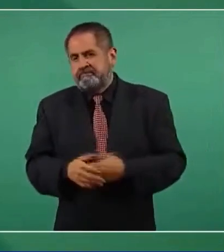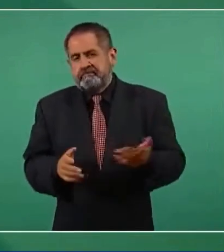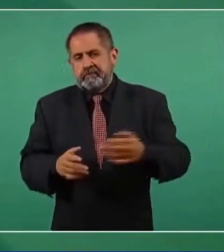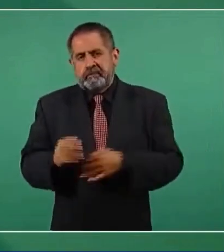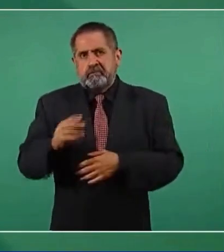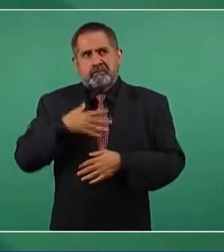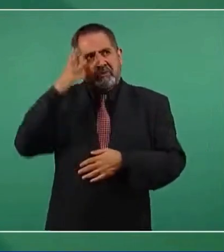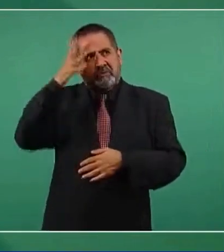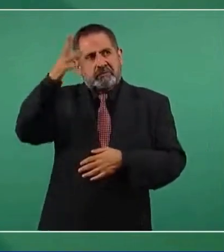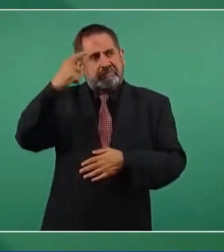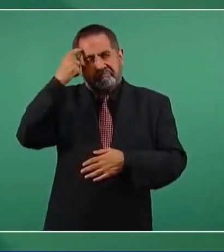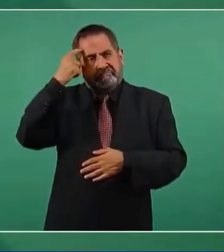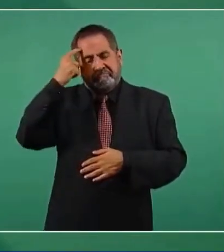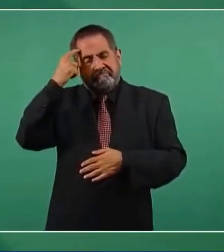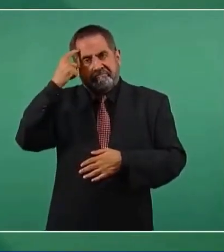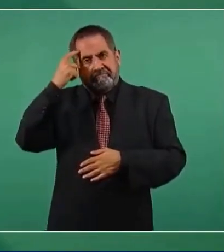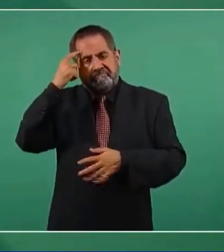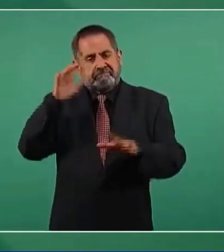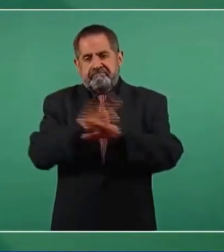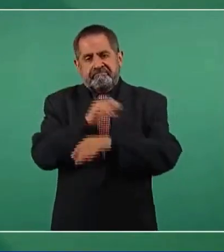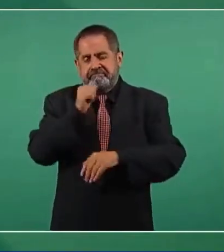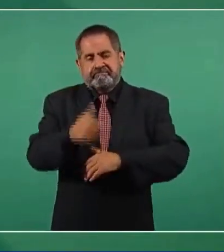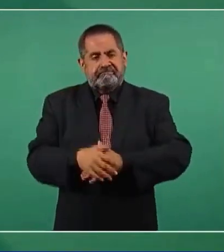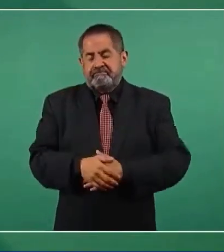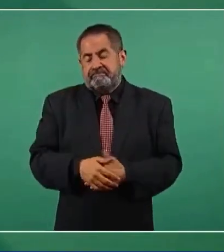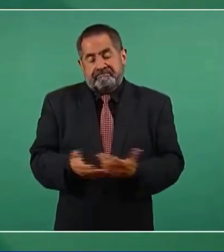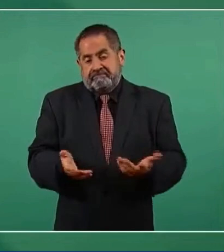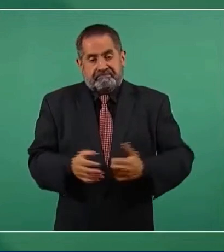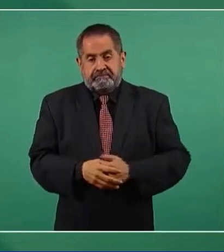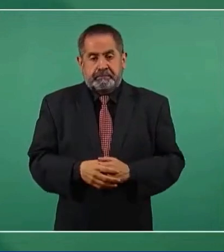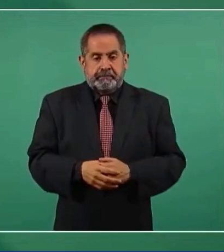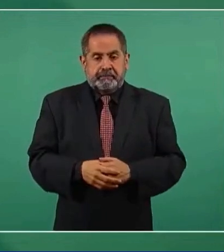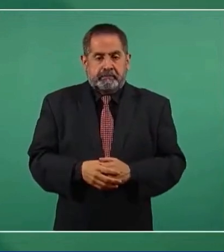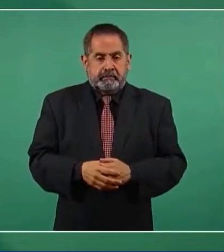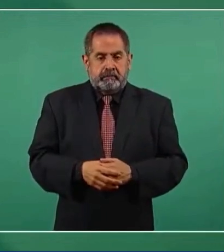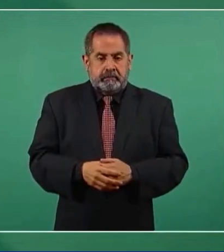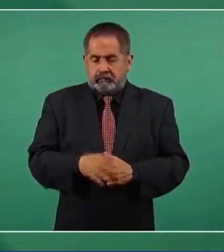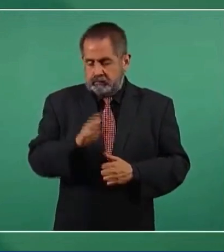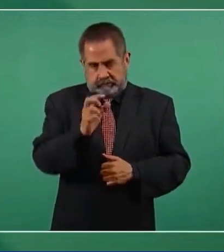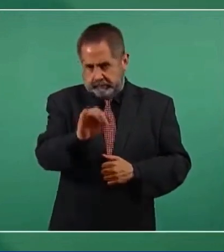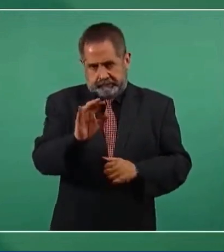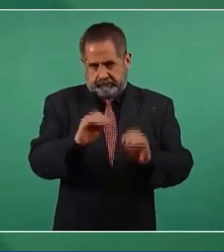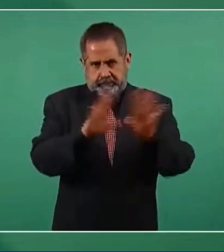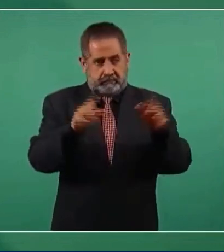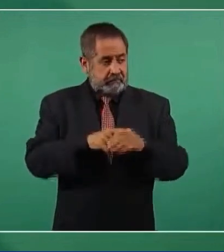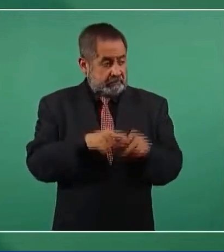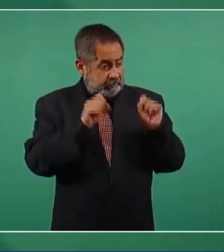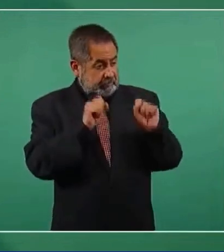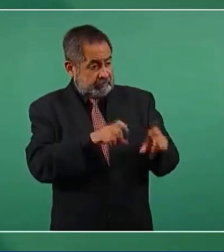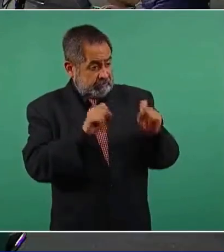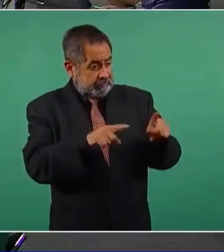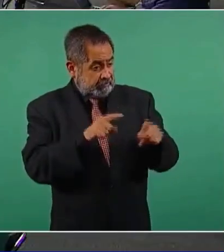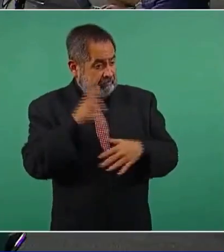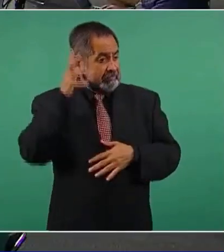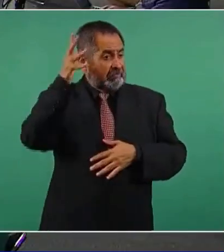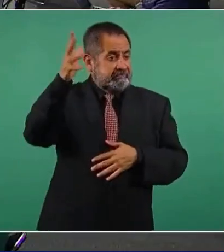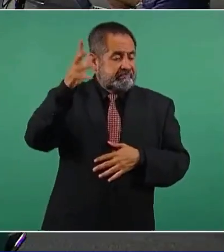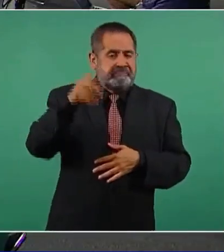no hay esperanza. Así de claro.